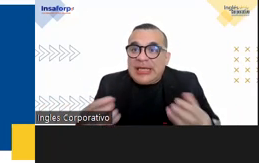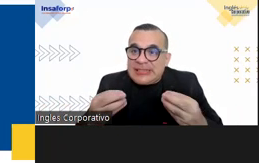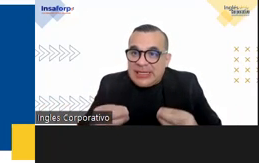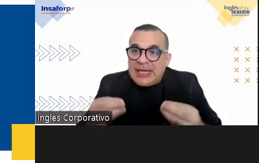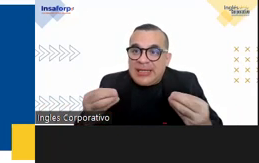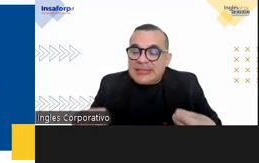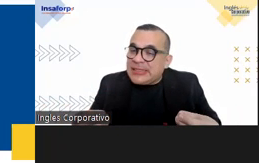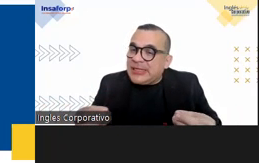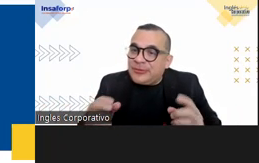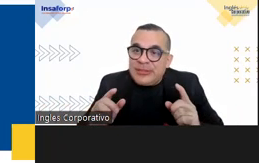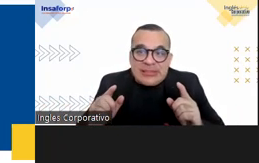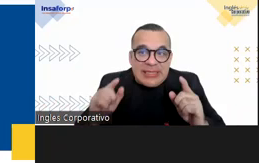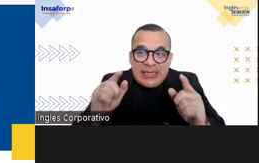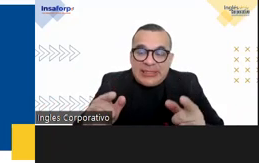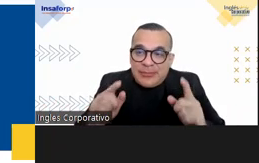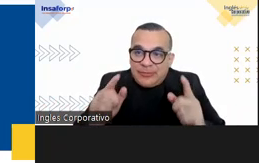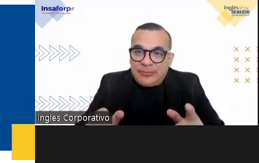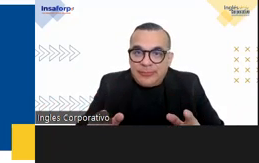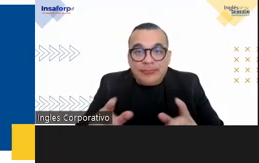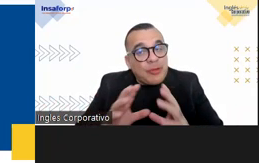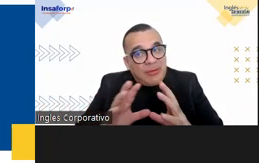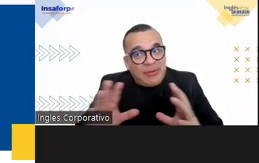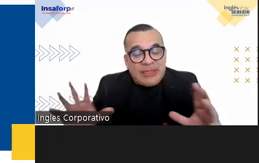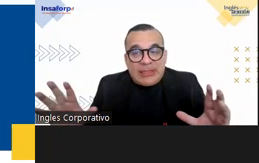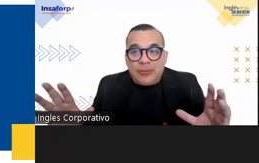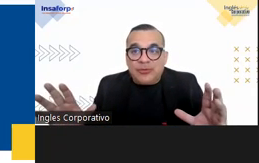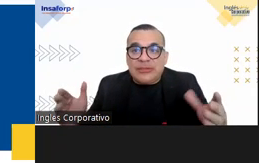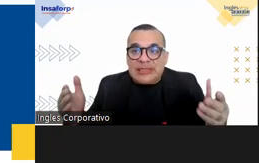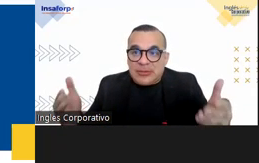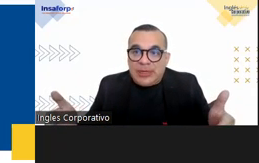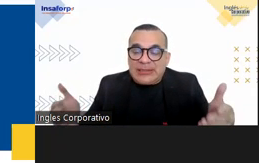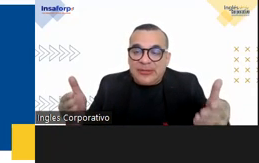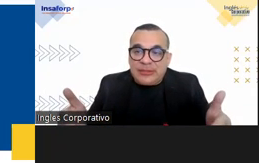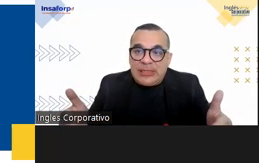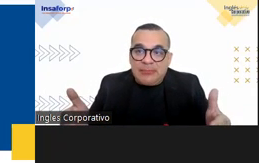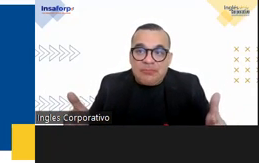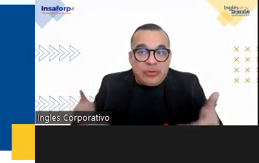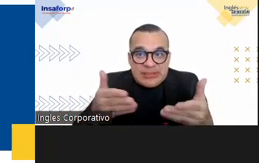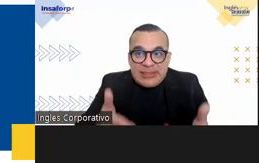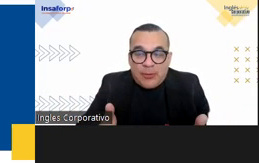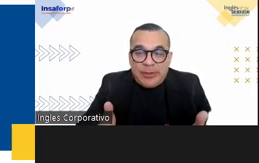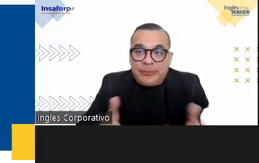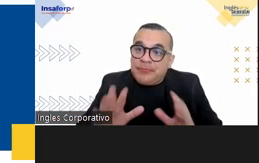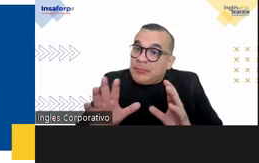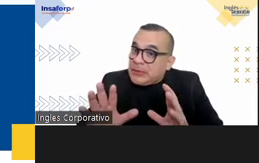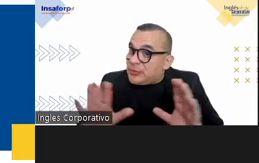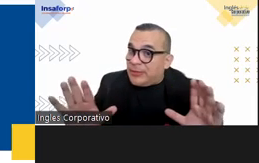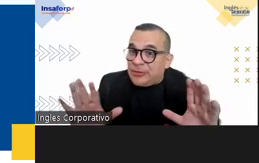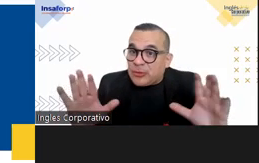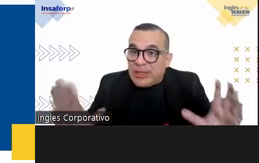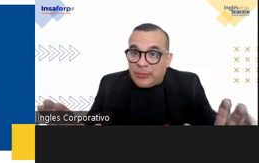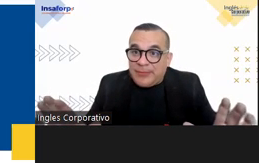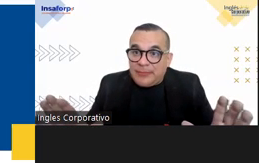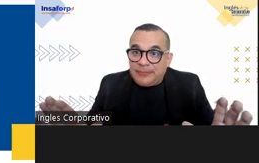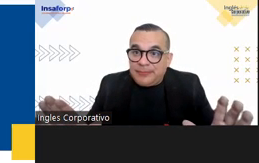gananciosa, que será en este caso señalativos. Probablemente algunos de la escuela tradicional no estén de acuerdo. Estoy